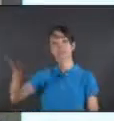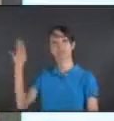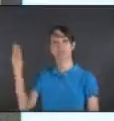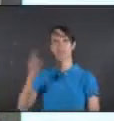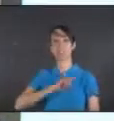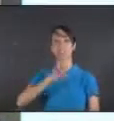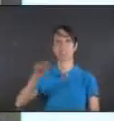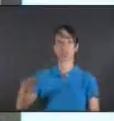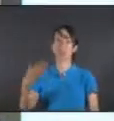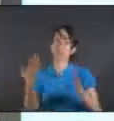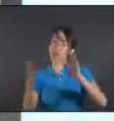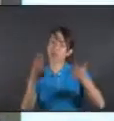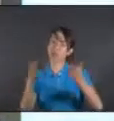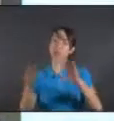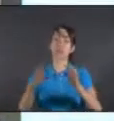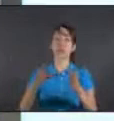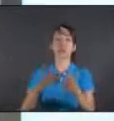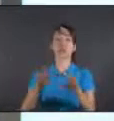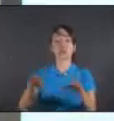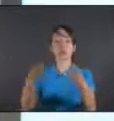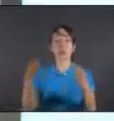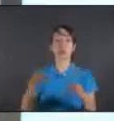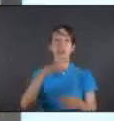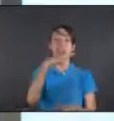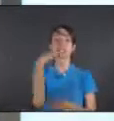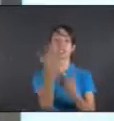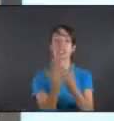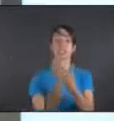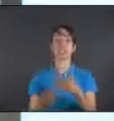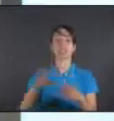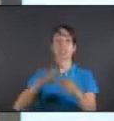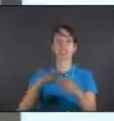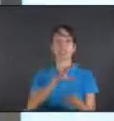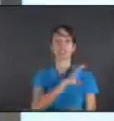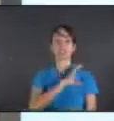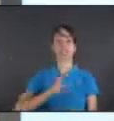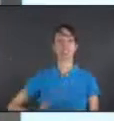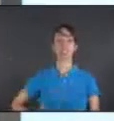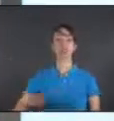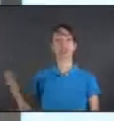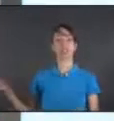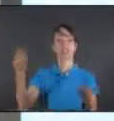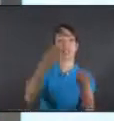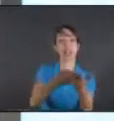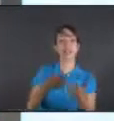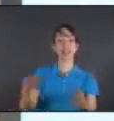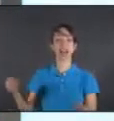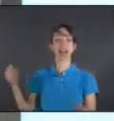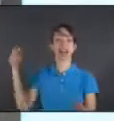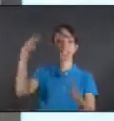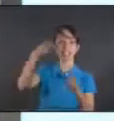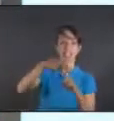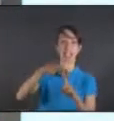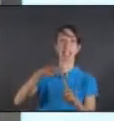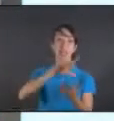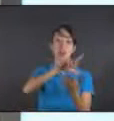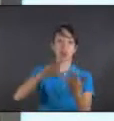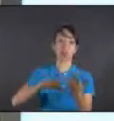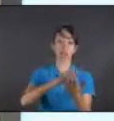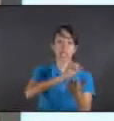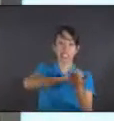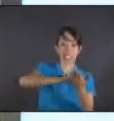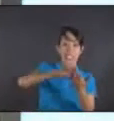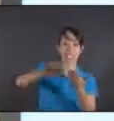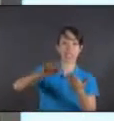No es un rito, no es una ceremonia, es una puerta dimensional. Es decir,